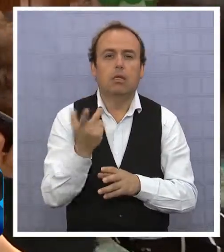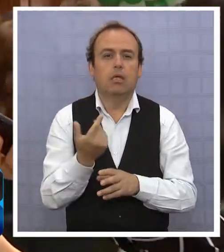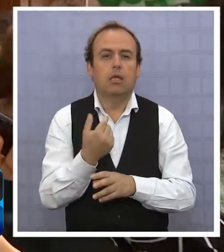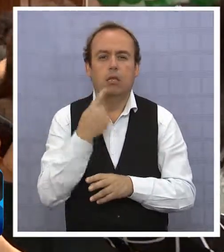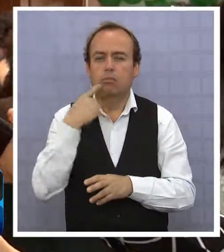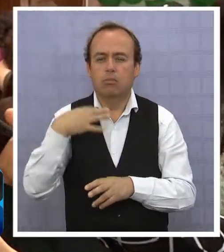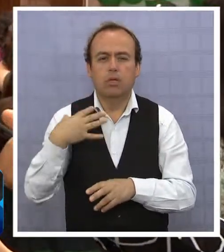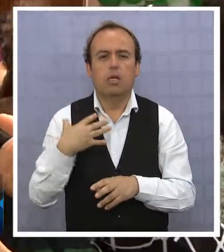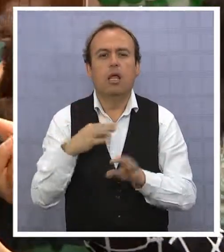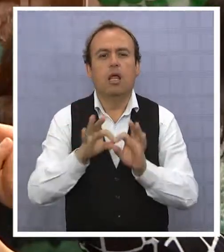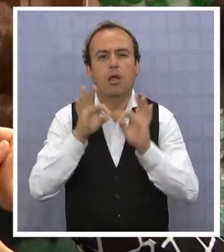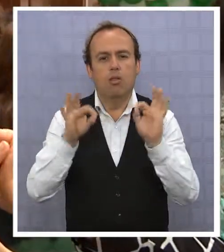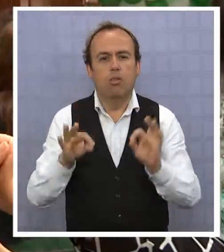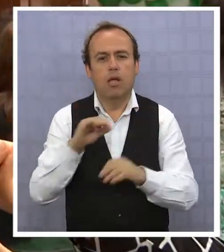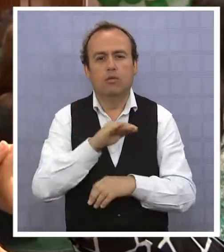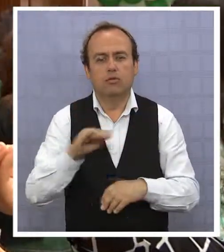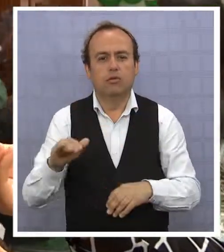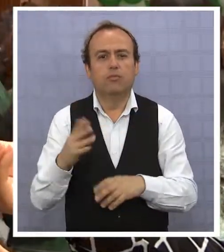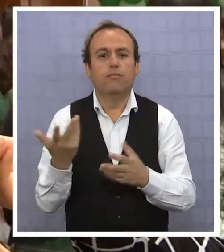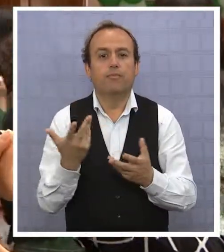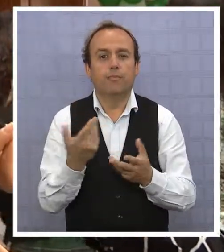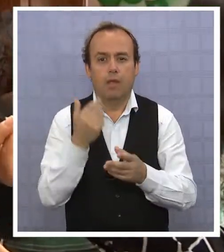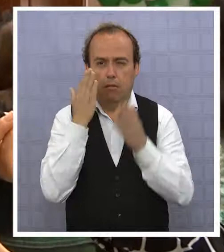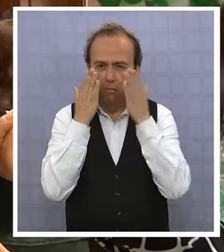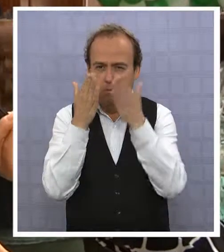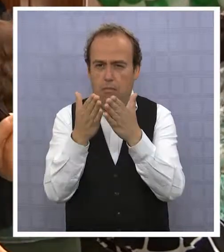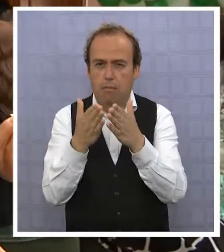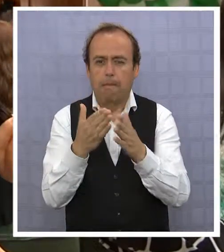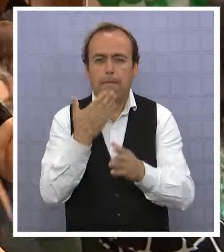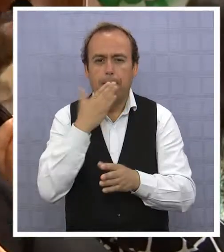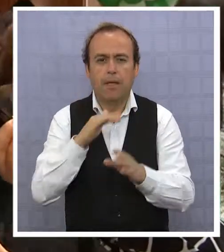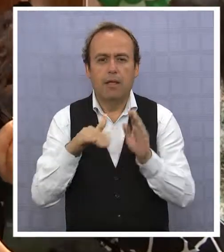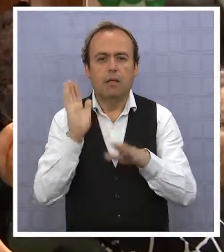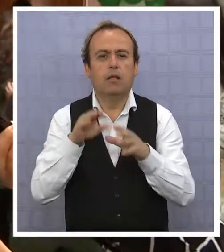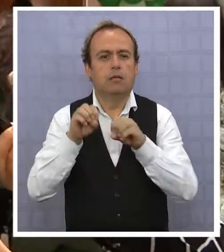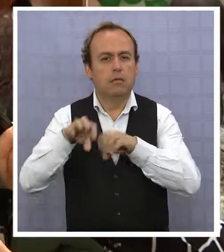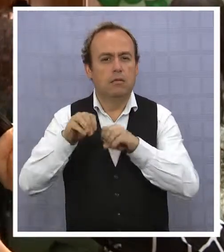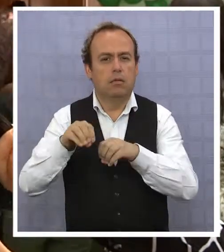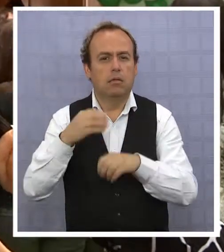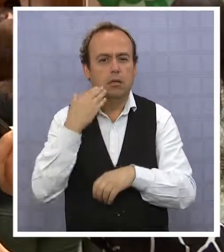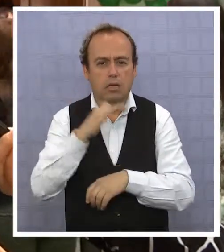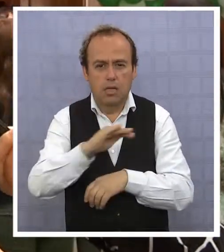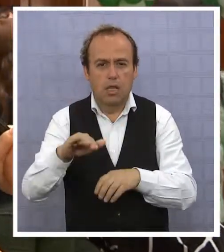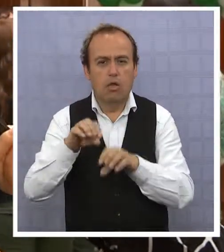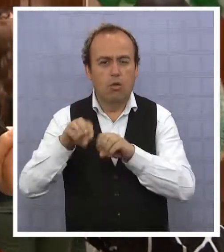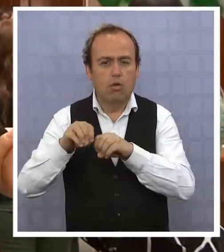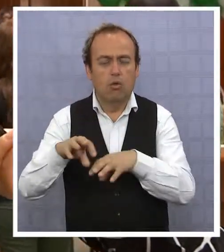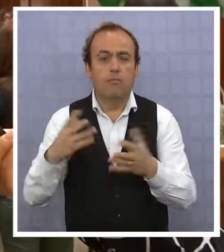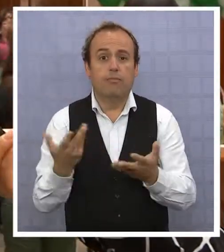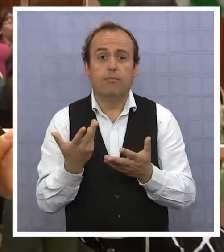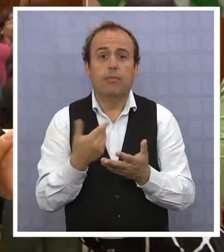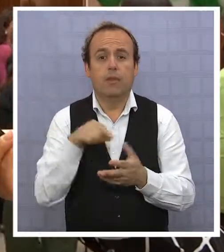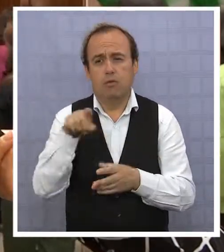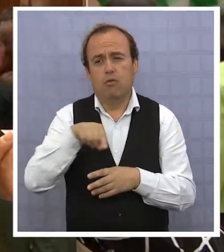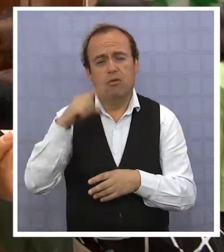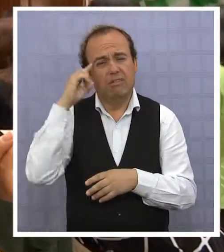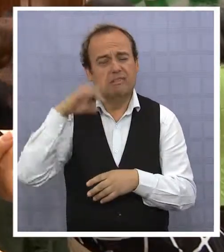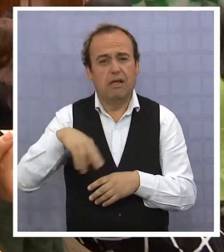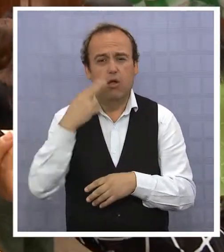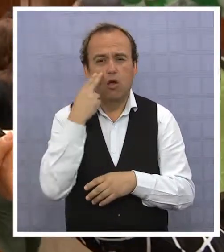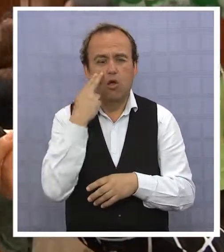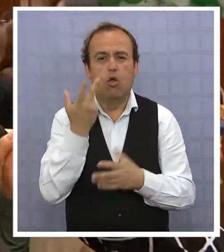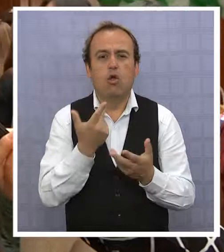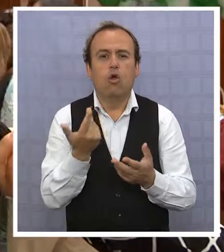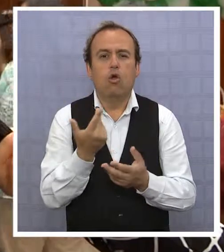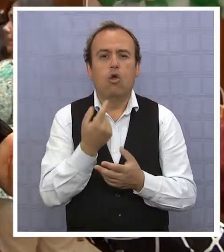varón en la educación parvularia suma un criterio más dentro de la formación de los párvulos. Aparte de lo que todos ya conocemos,